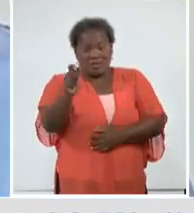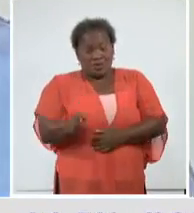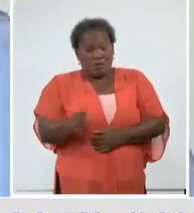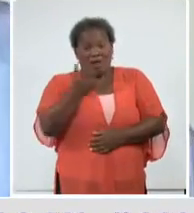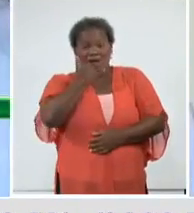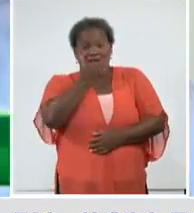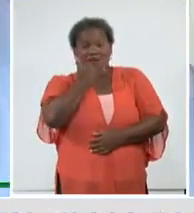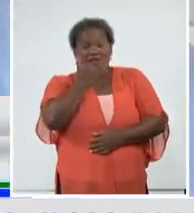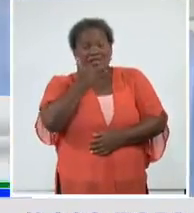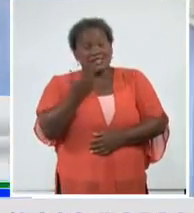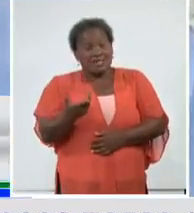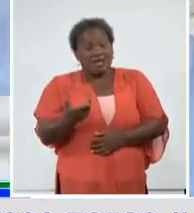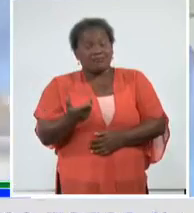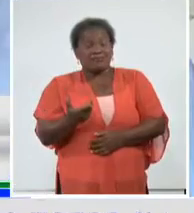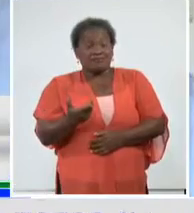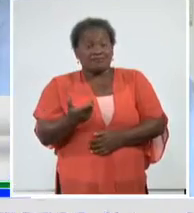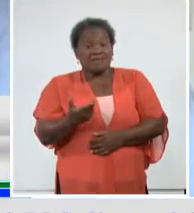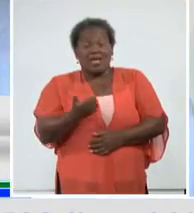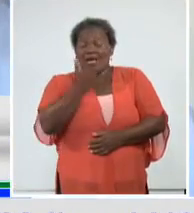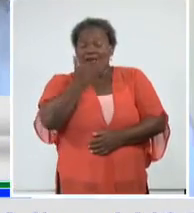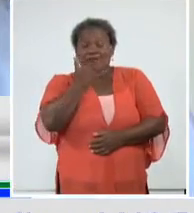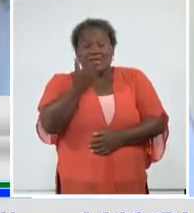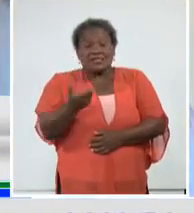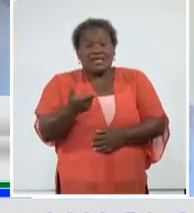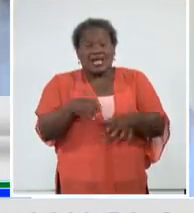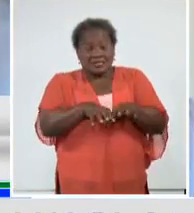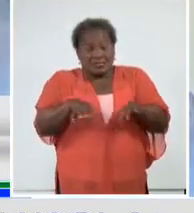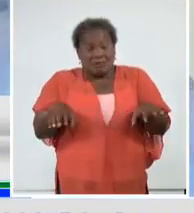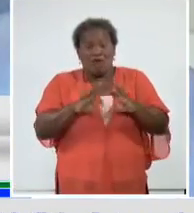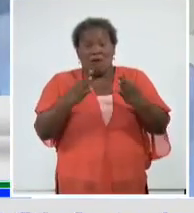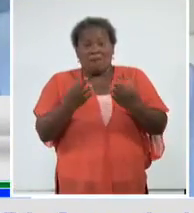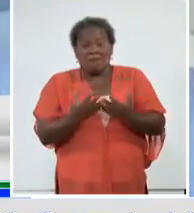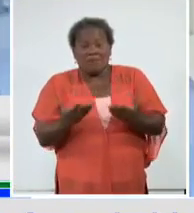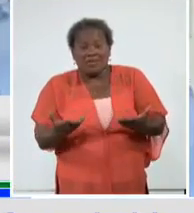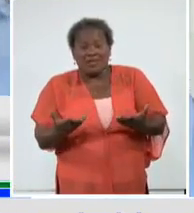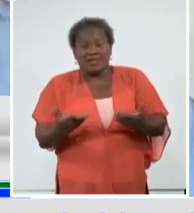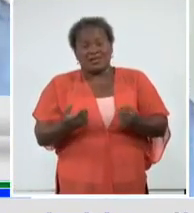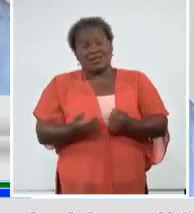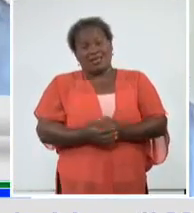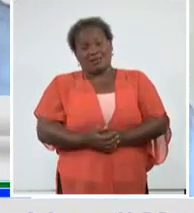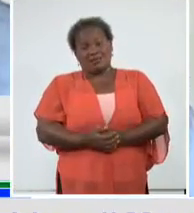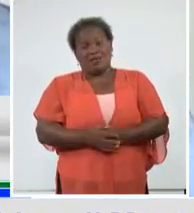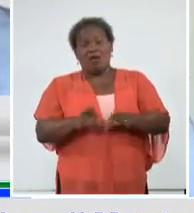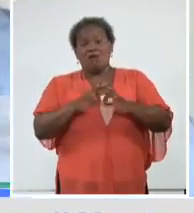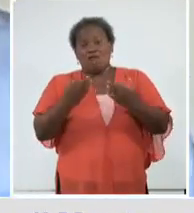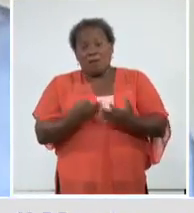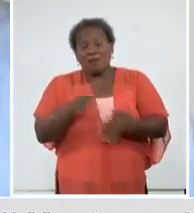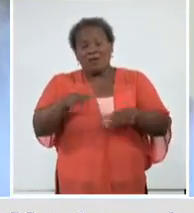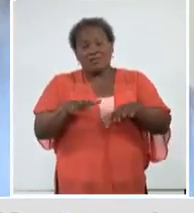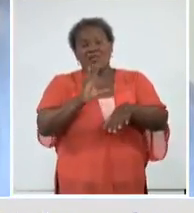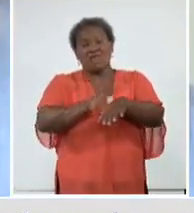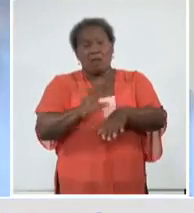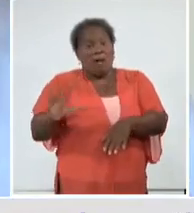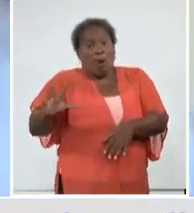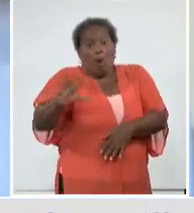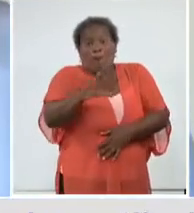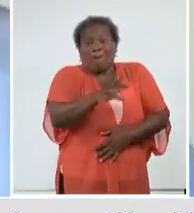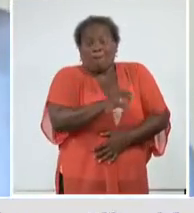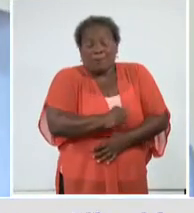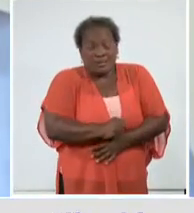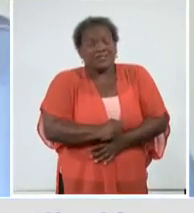nos llega muy hondo al estar separados de la familia, al tener la familia también complicada con esta enfermedad. Todo